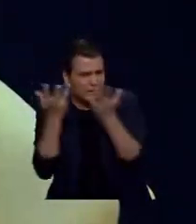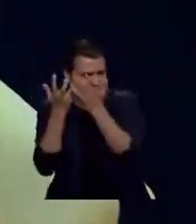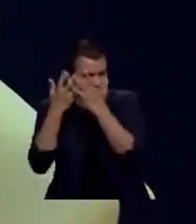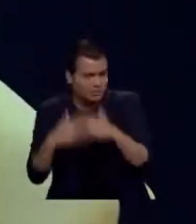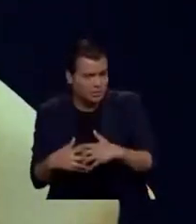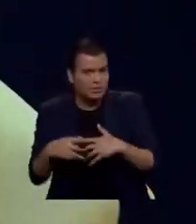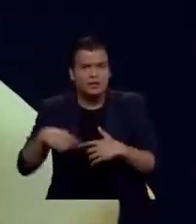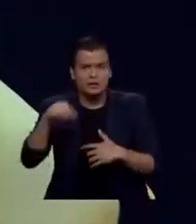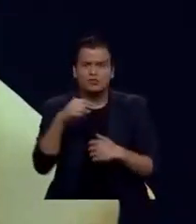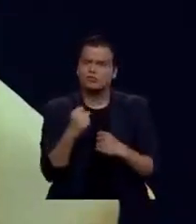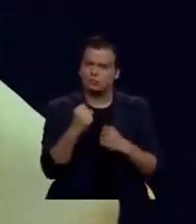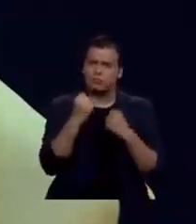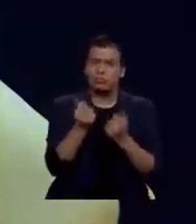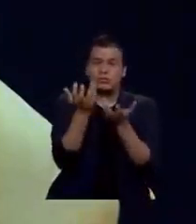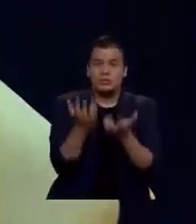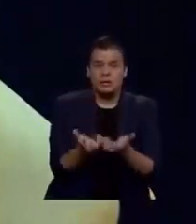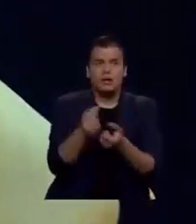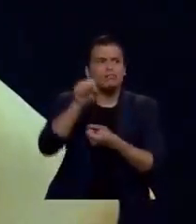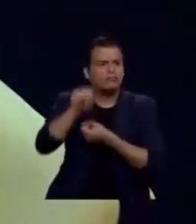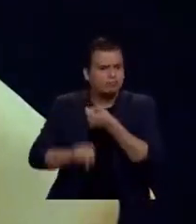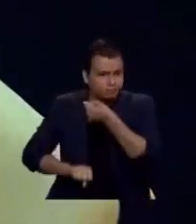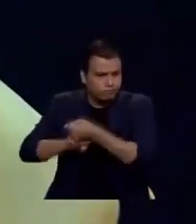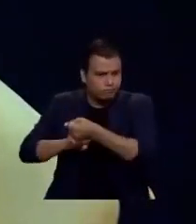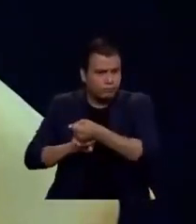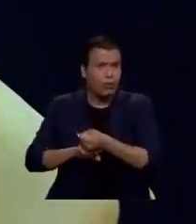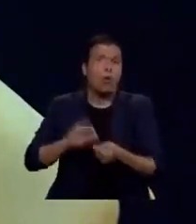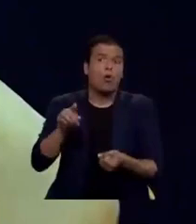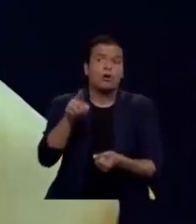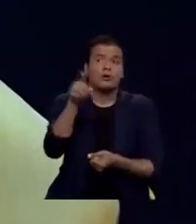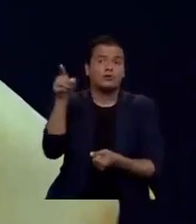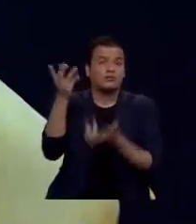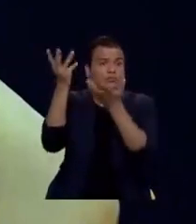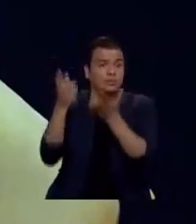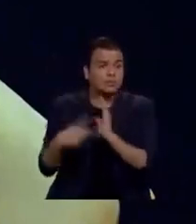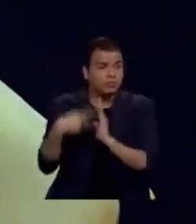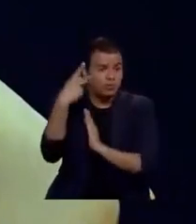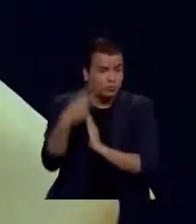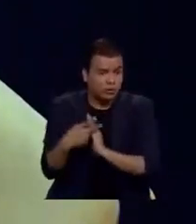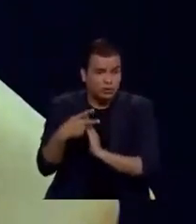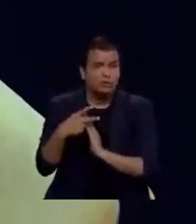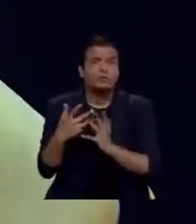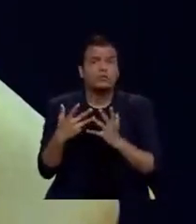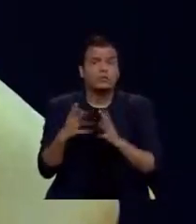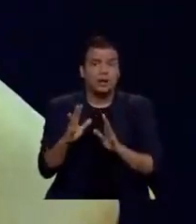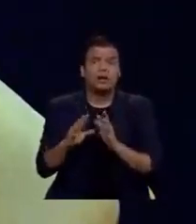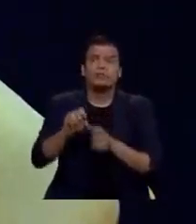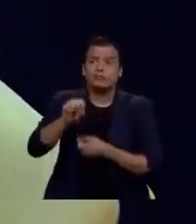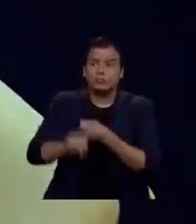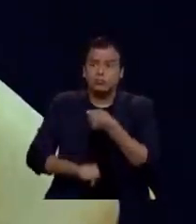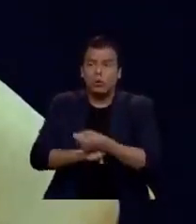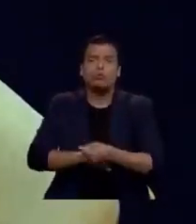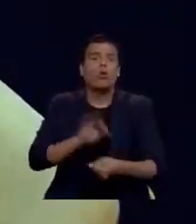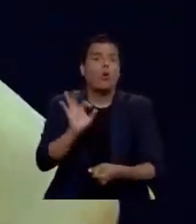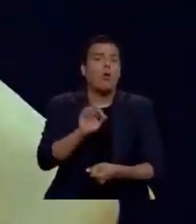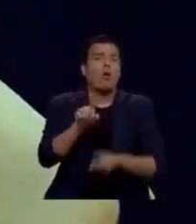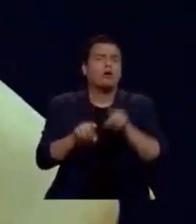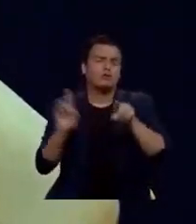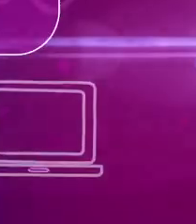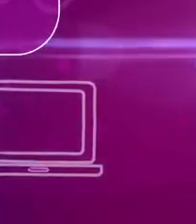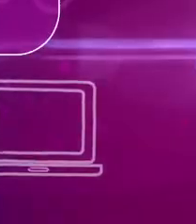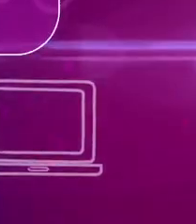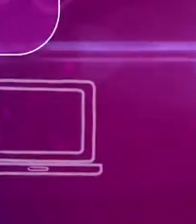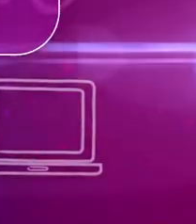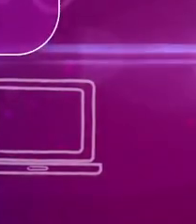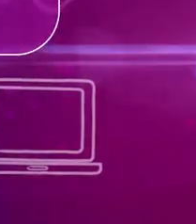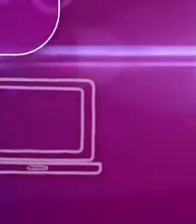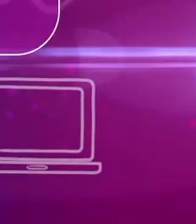fortalecerse o desarrollar un proyecto o incluso aquellos que ya están maduros y quieren internacionalizarse nosotros los acompañamos